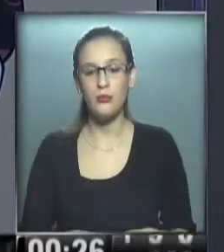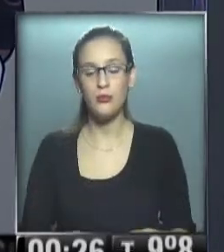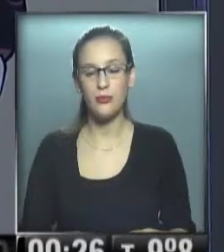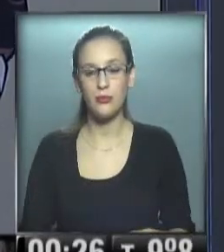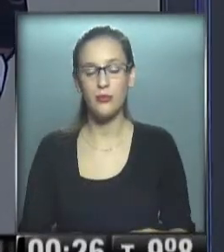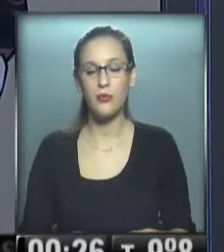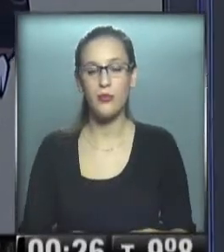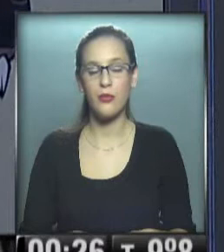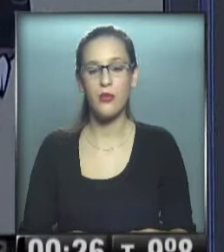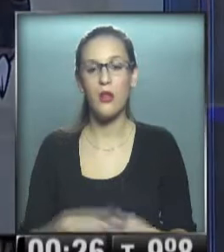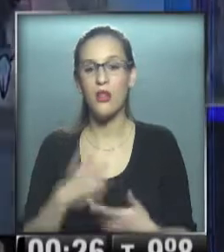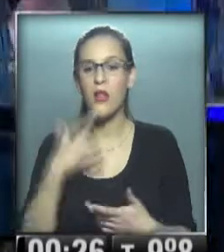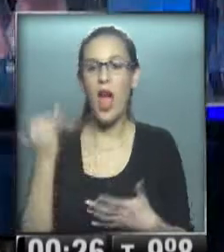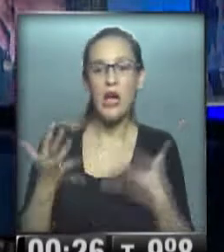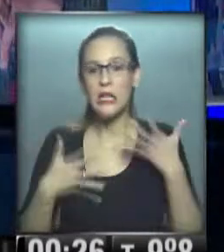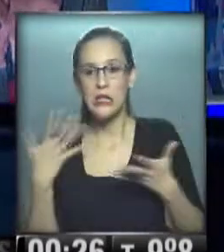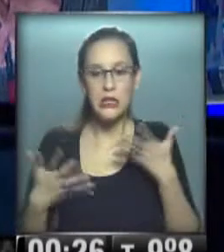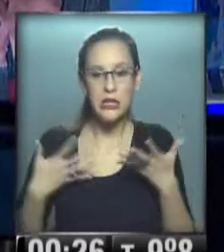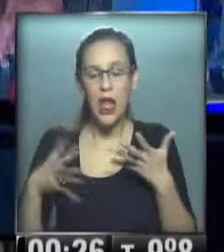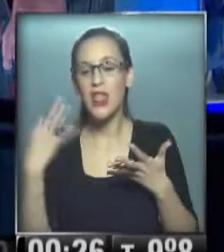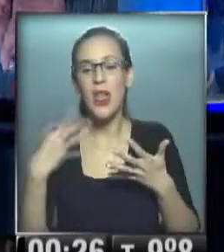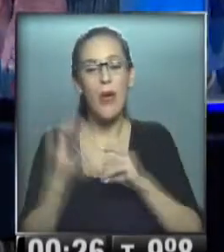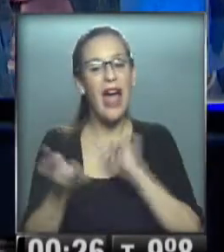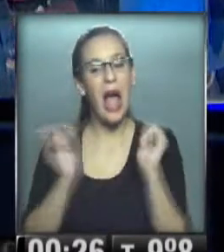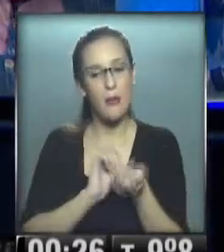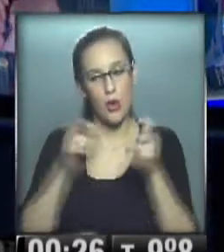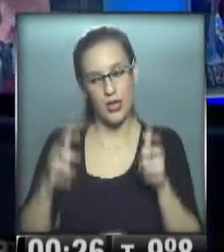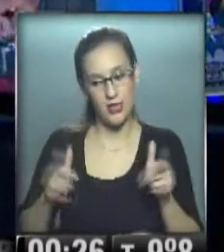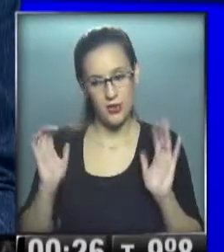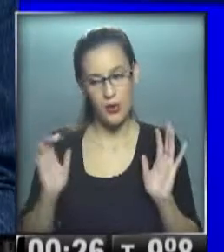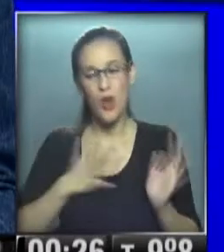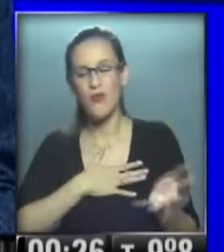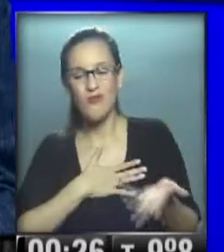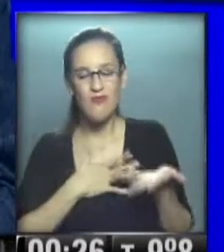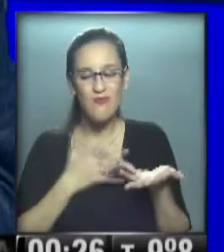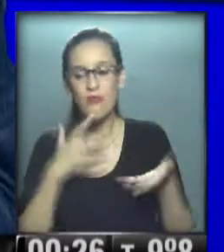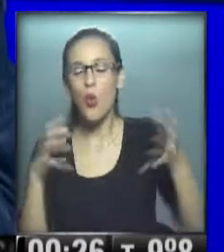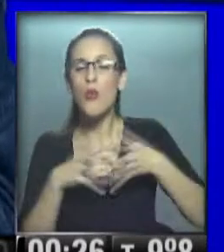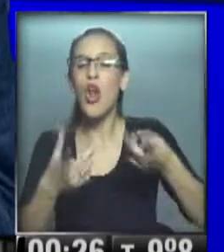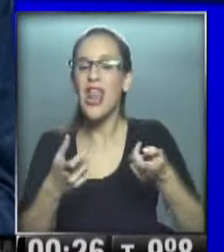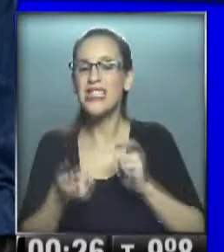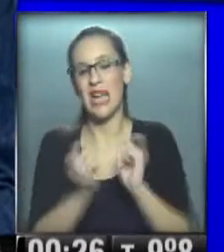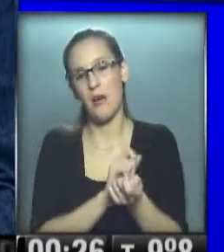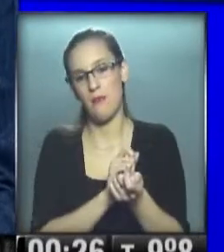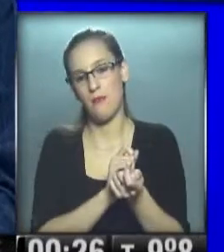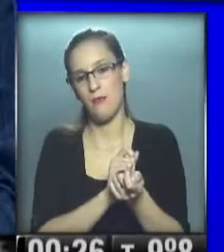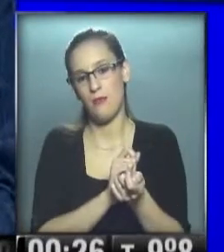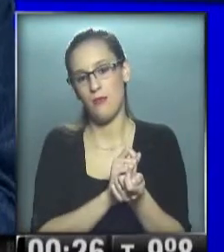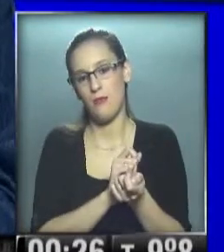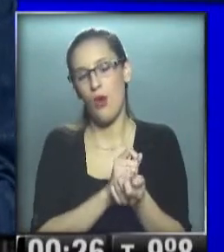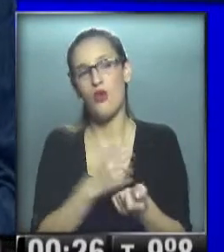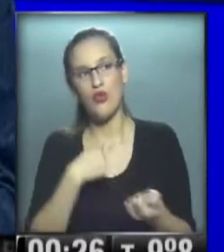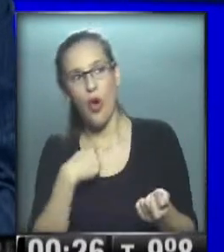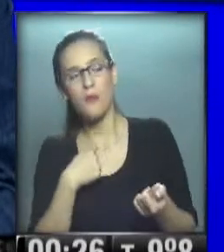este tema este disco porque vamos a tener que hacer un cambio como sentía que la banda lo necesitaba realmente lo que se nota es eso yo lo